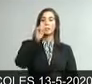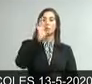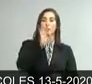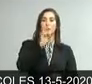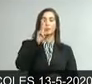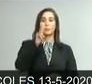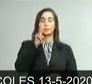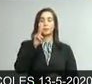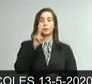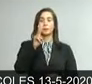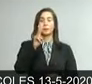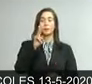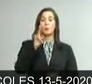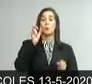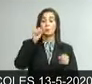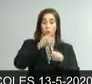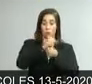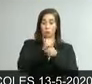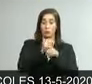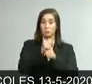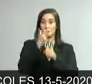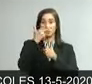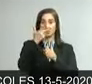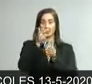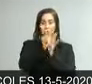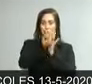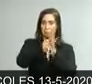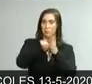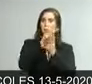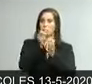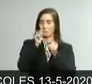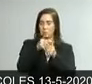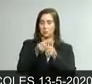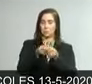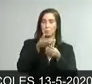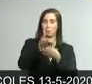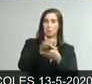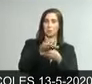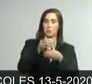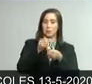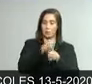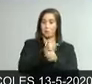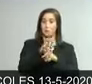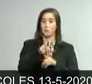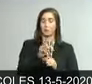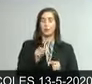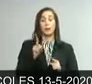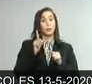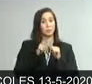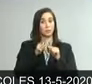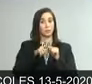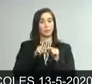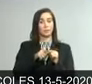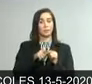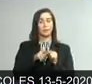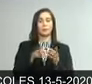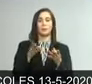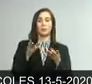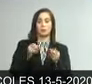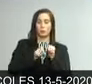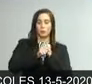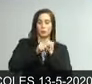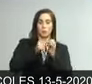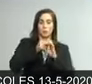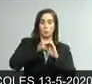cada 3 horas 3 horas y media y dependiendo del número de tiradas pues